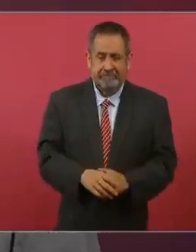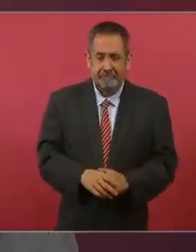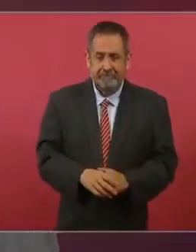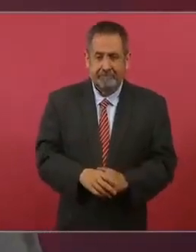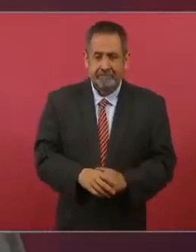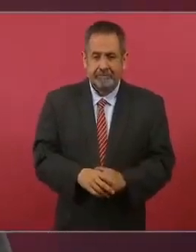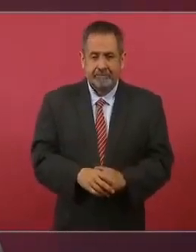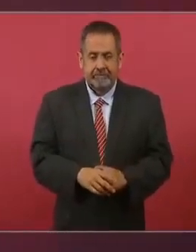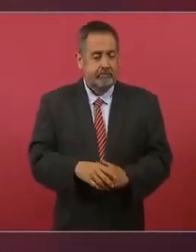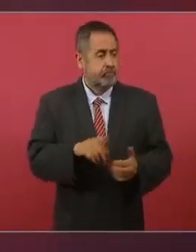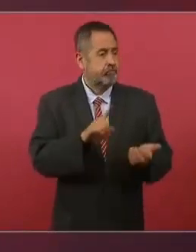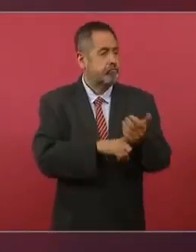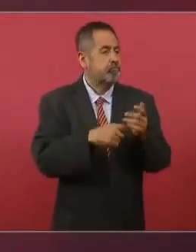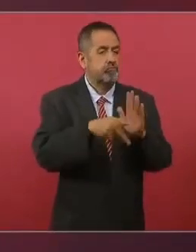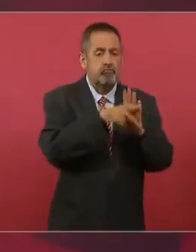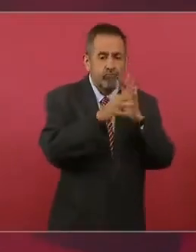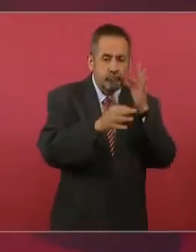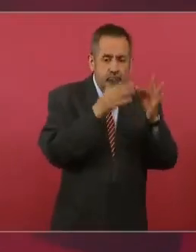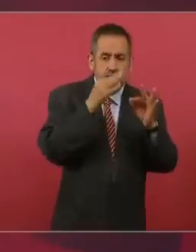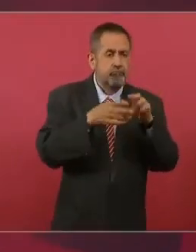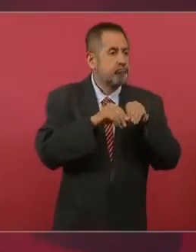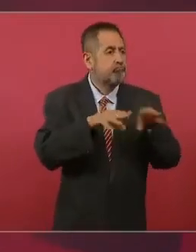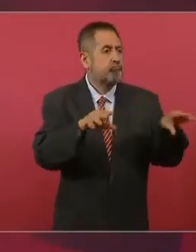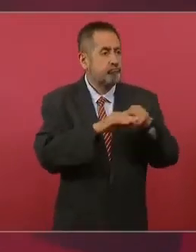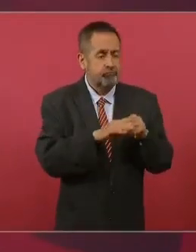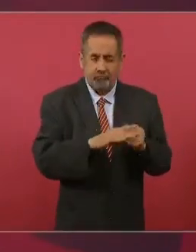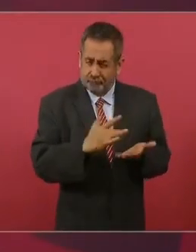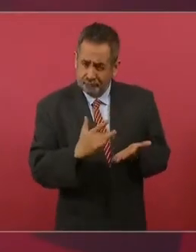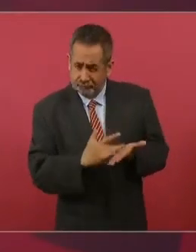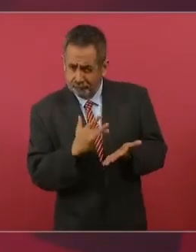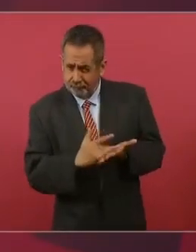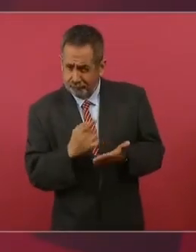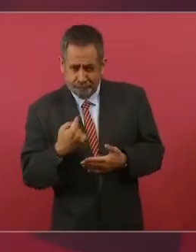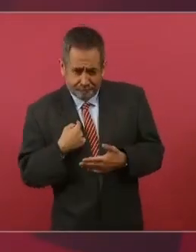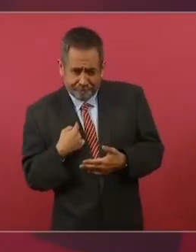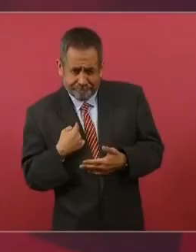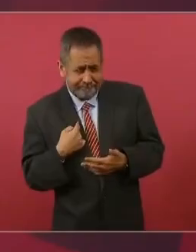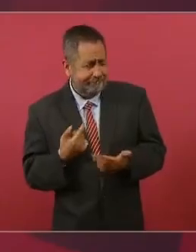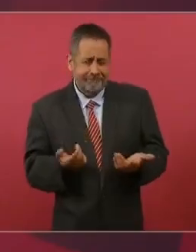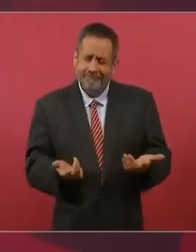¿Nos iban a apoyar los medios de información?